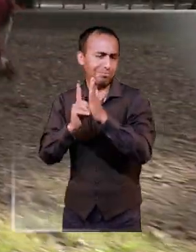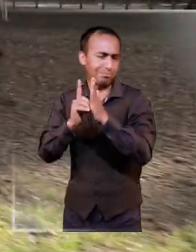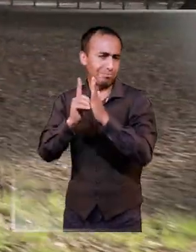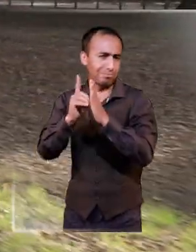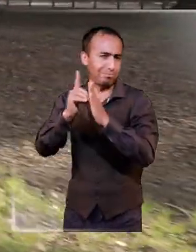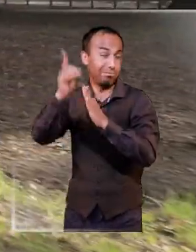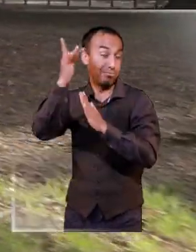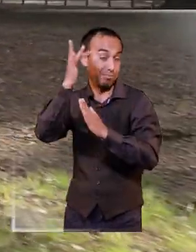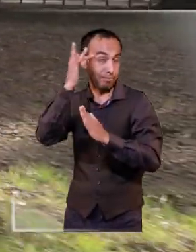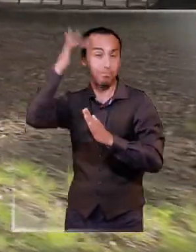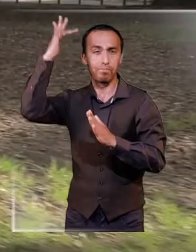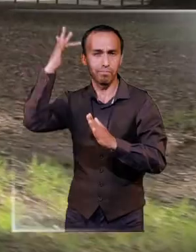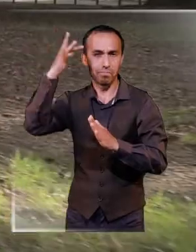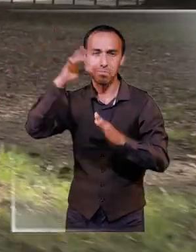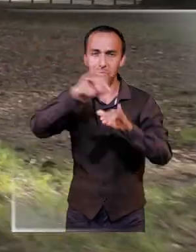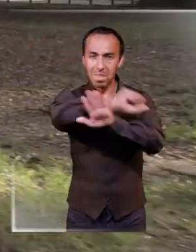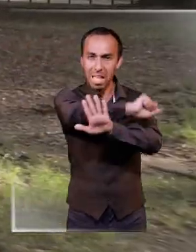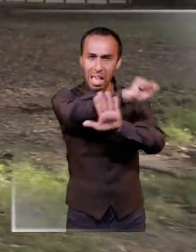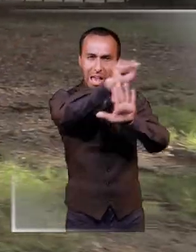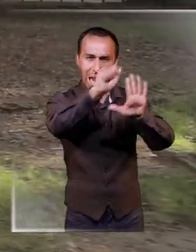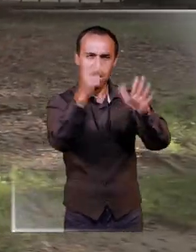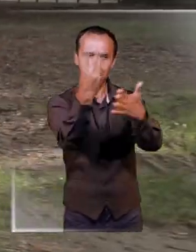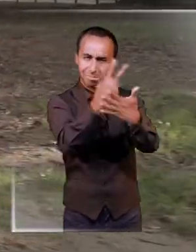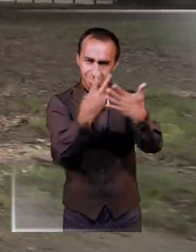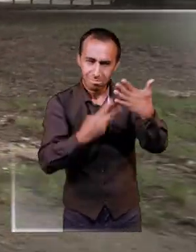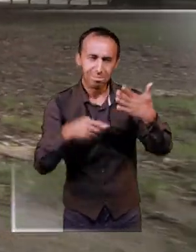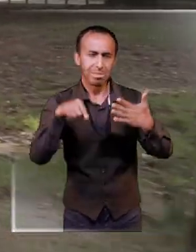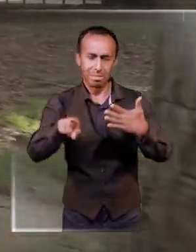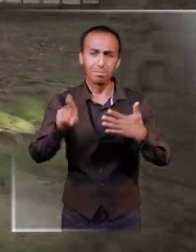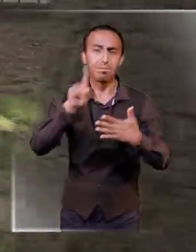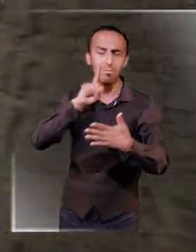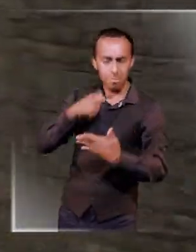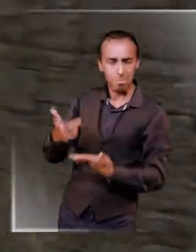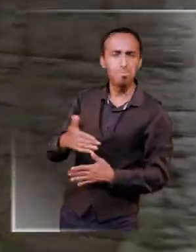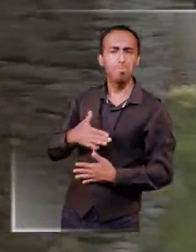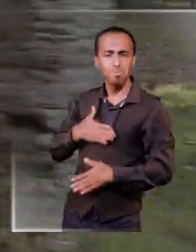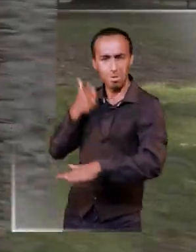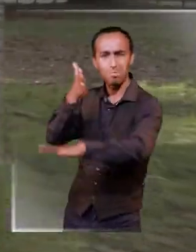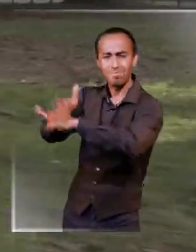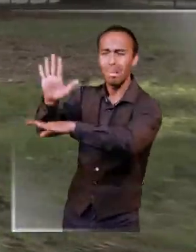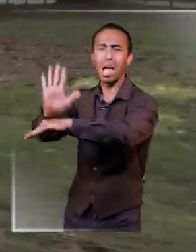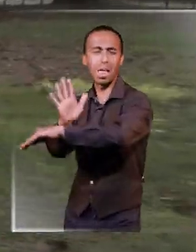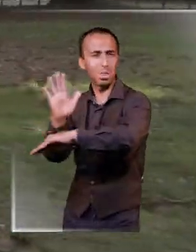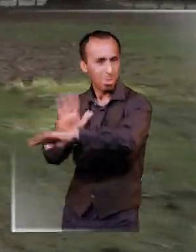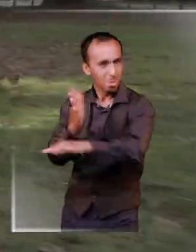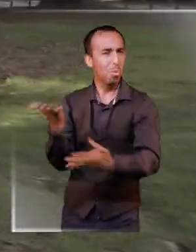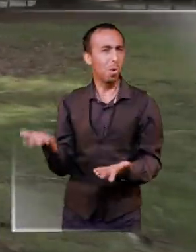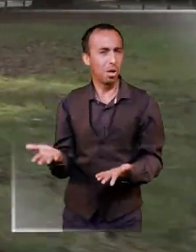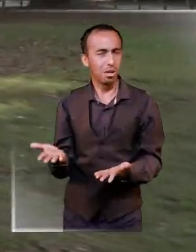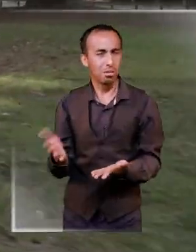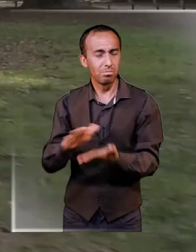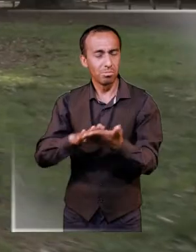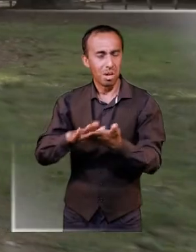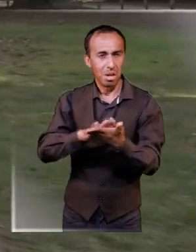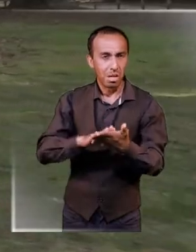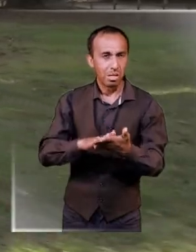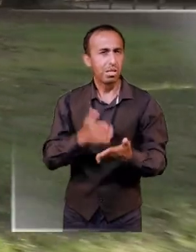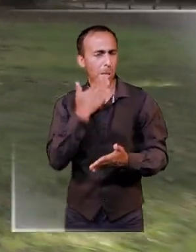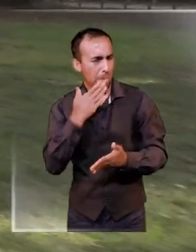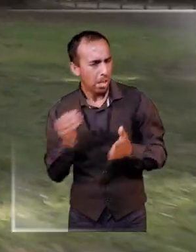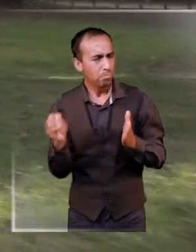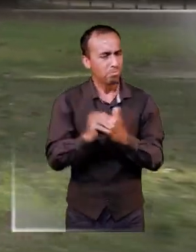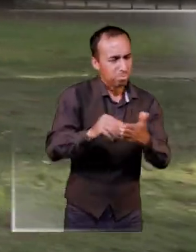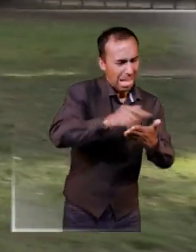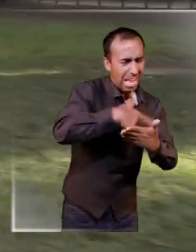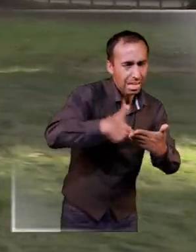muchísimos talentos en el ámbito artístico. Entonces él tiene la fortuna de que asiste a un grupo de teatro y él actúa